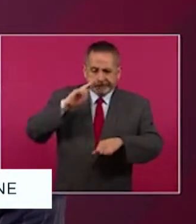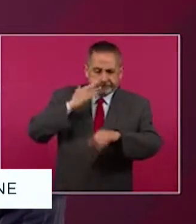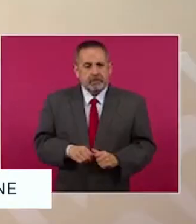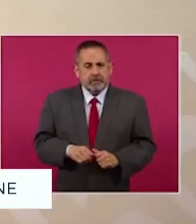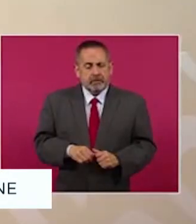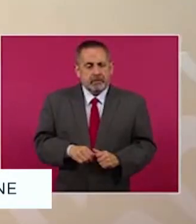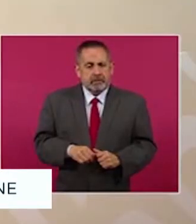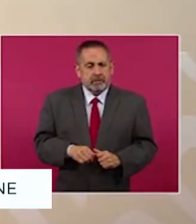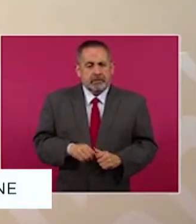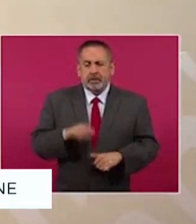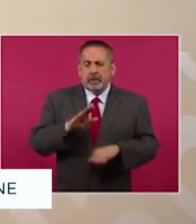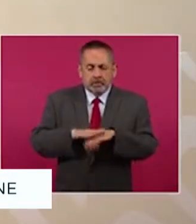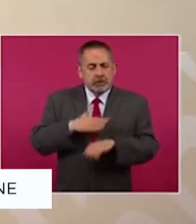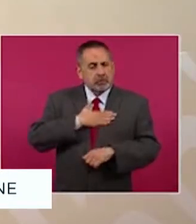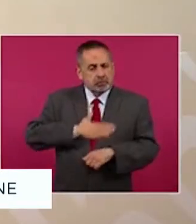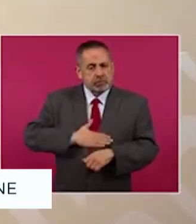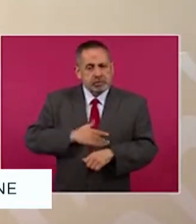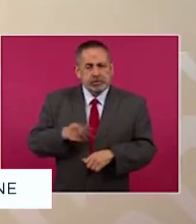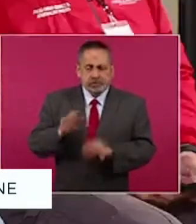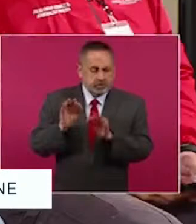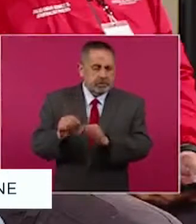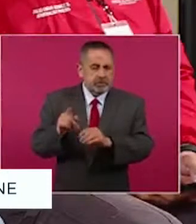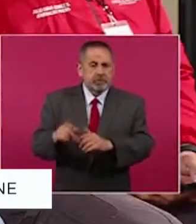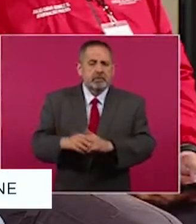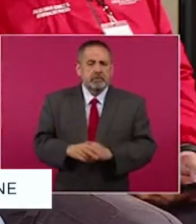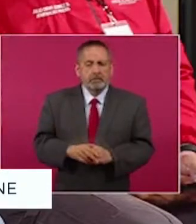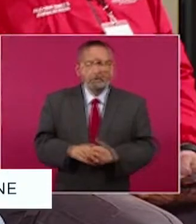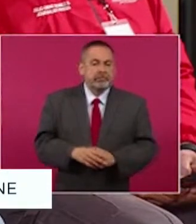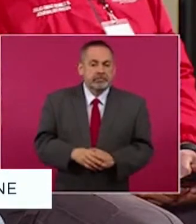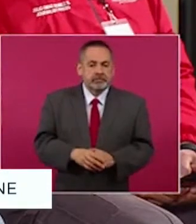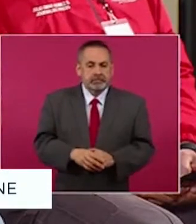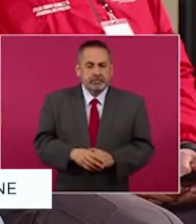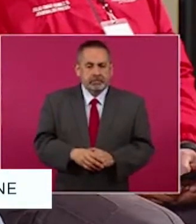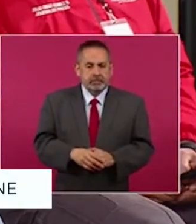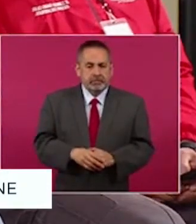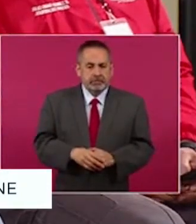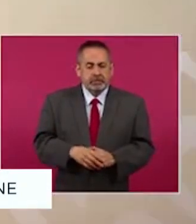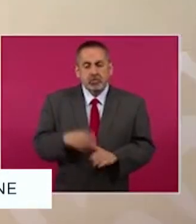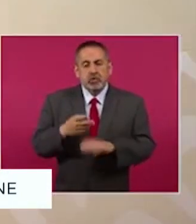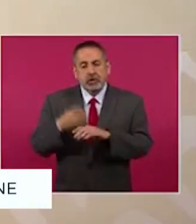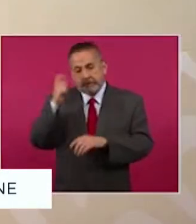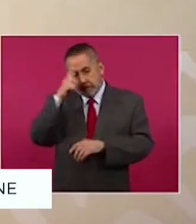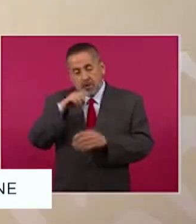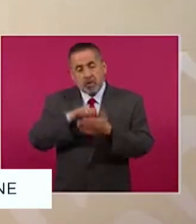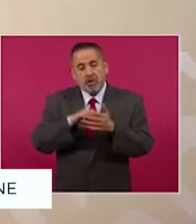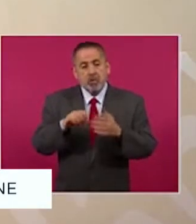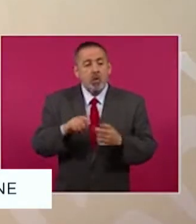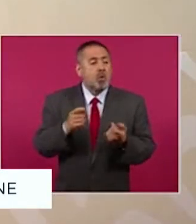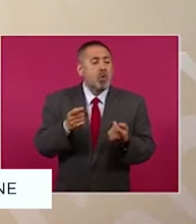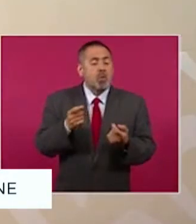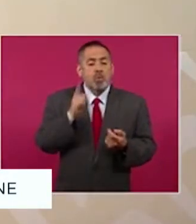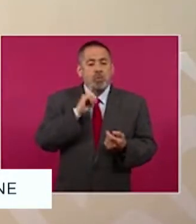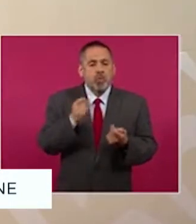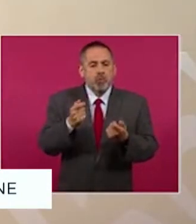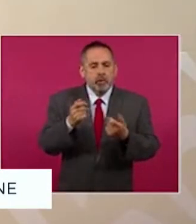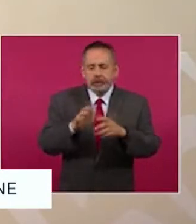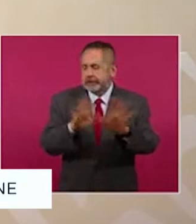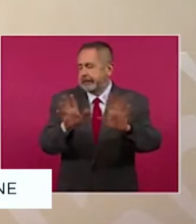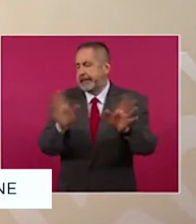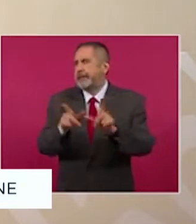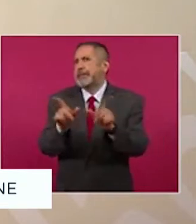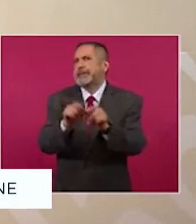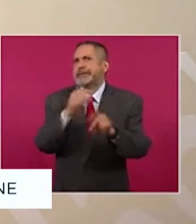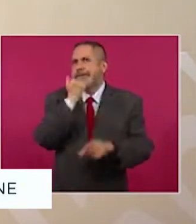responsable, más justas que los hombres. ¿Y con eso? Muy difícil, por ejemplo, son pocas las... Bueno, no lo voy a